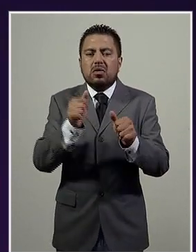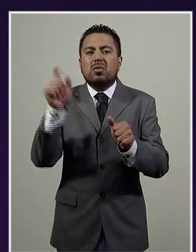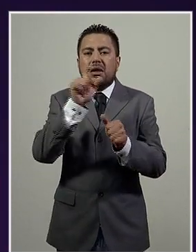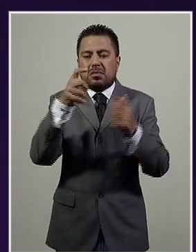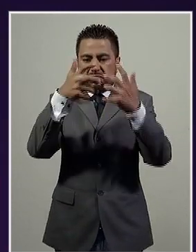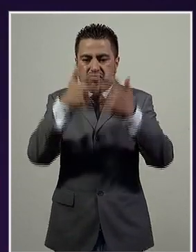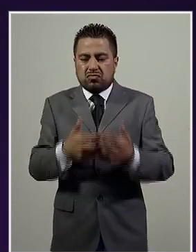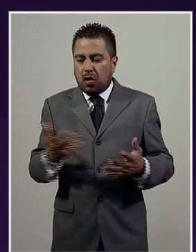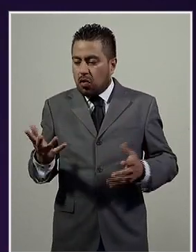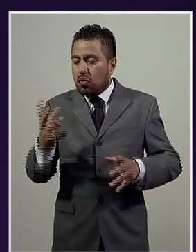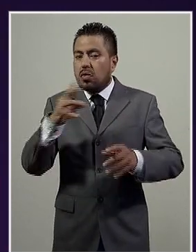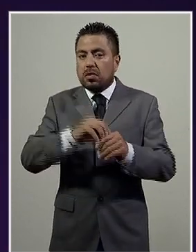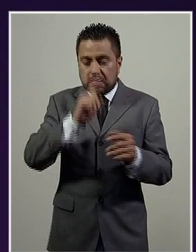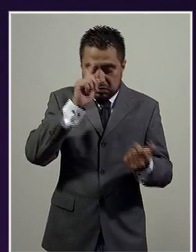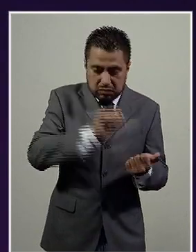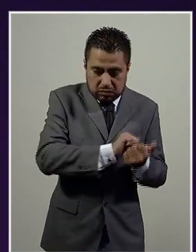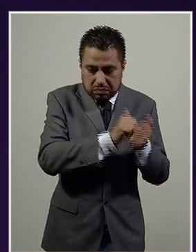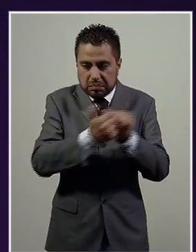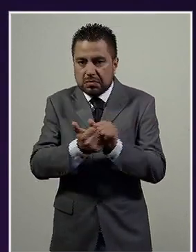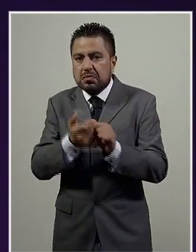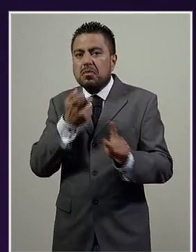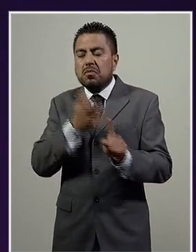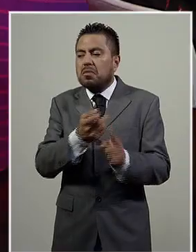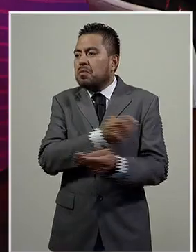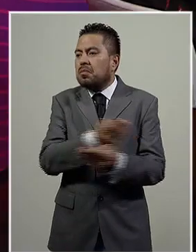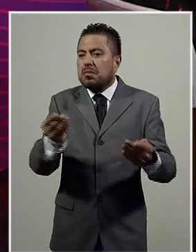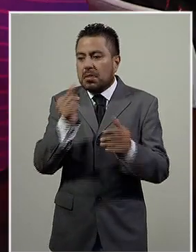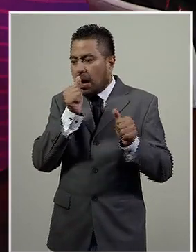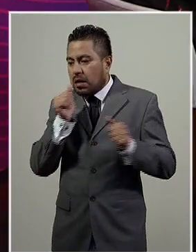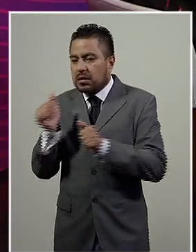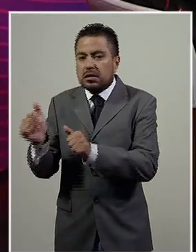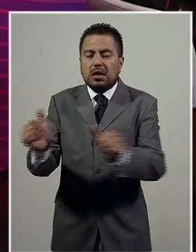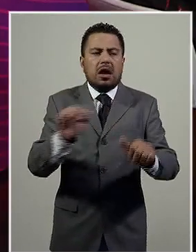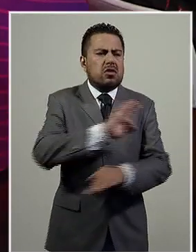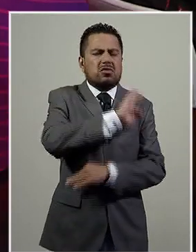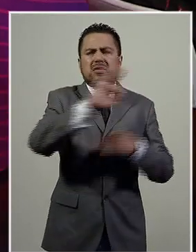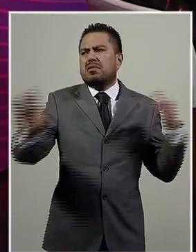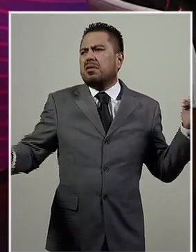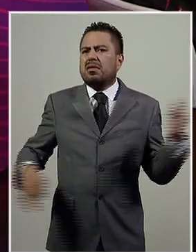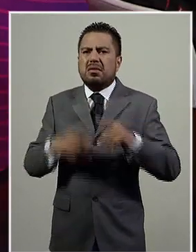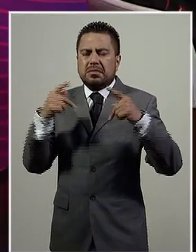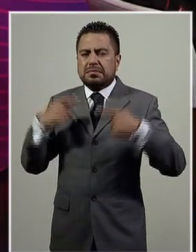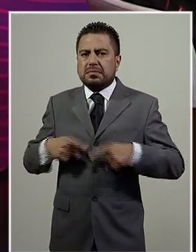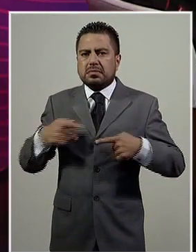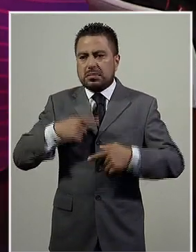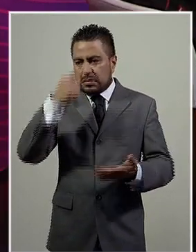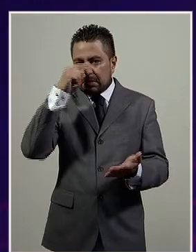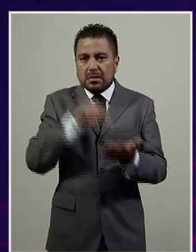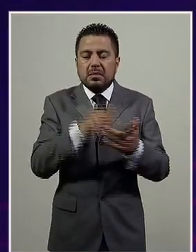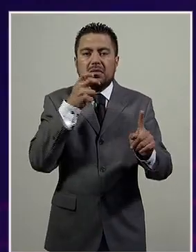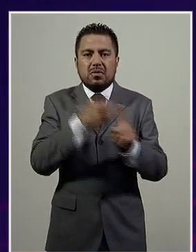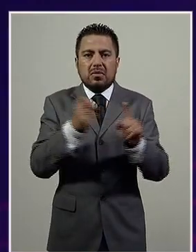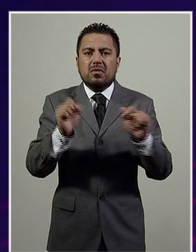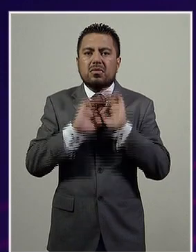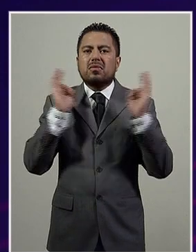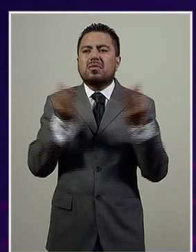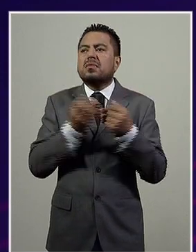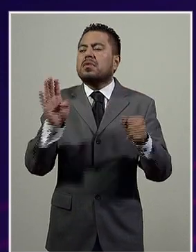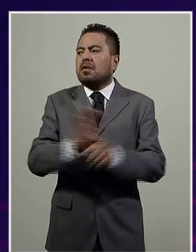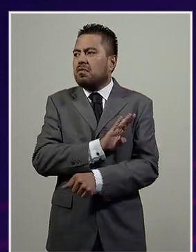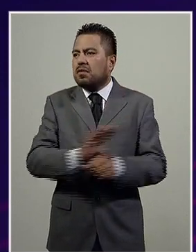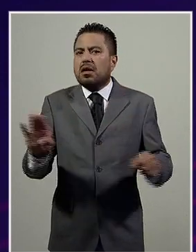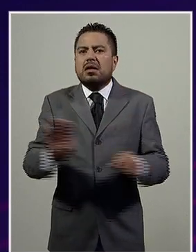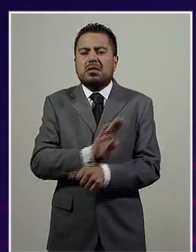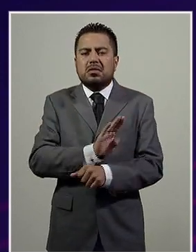empresa se vuelve inclusiva, pues le da un trato digno a todos y todas, ¿no? Entonces, creo que de esta manera los beneficios